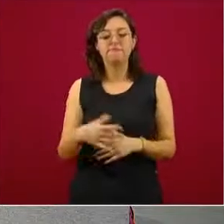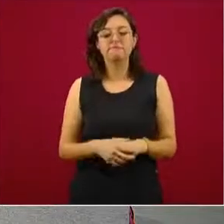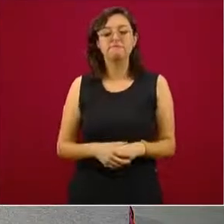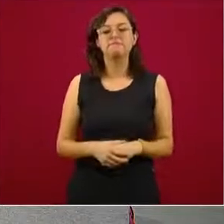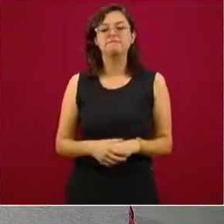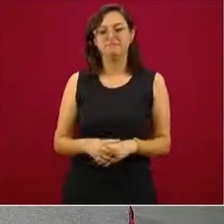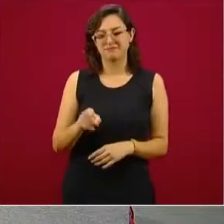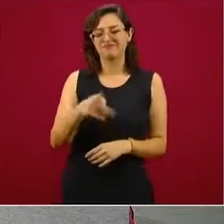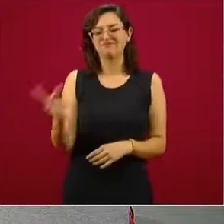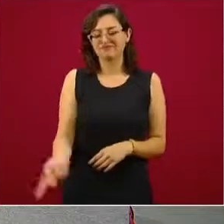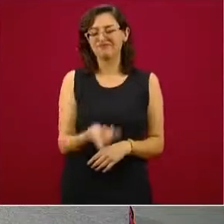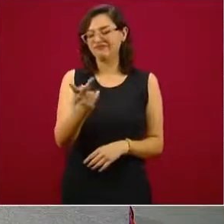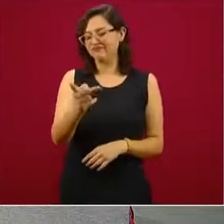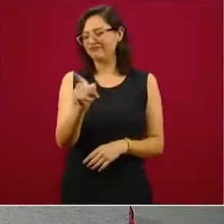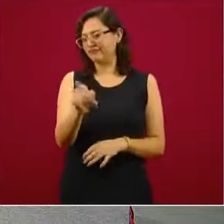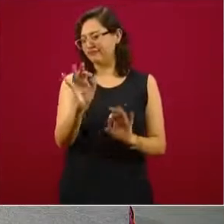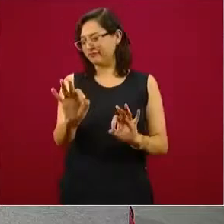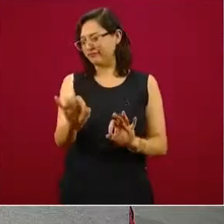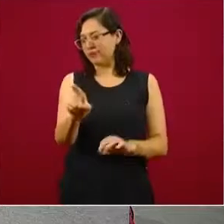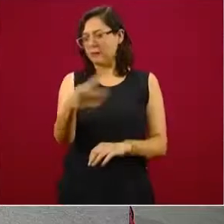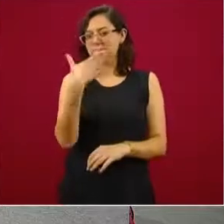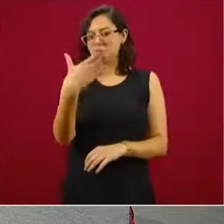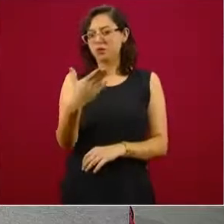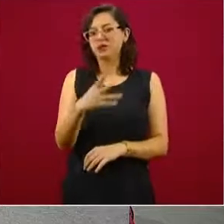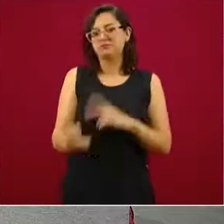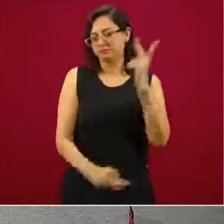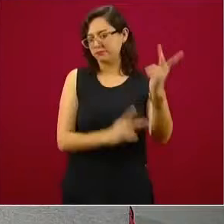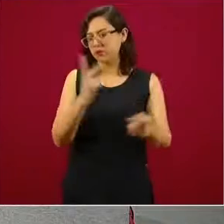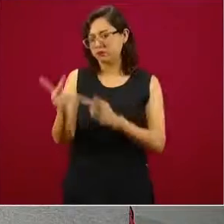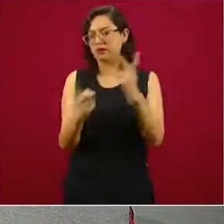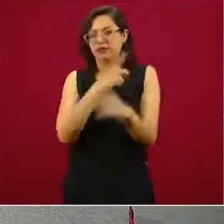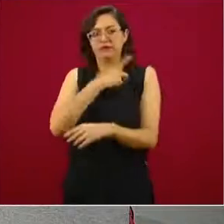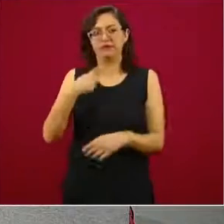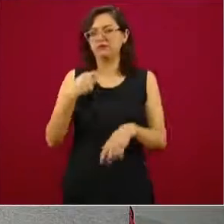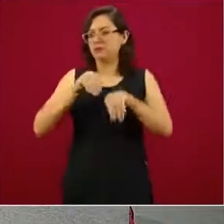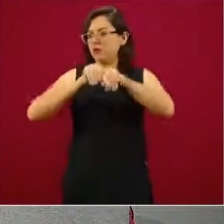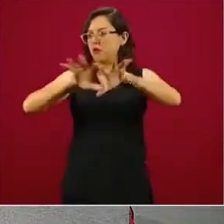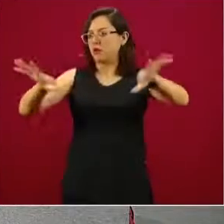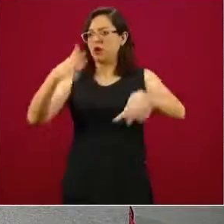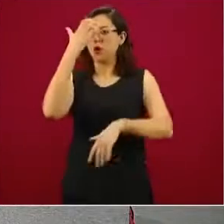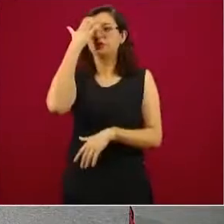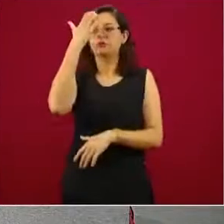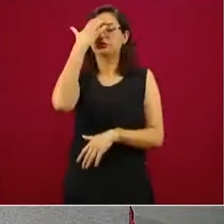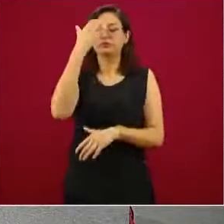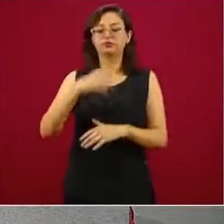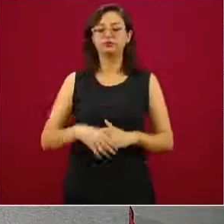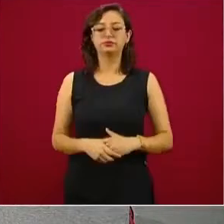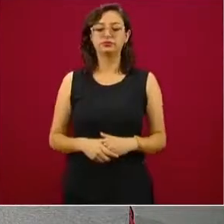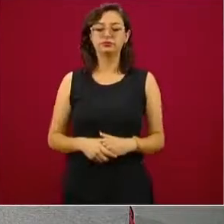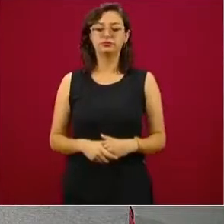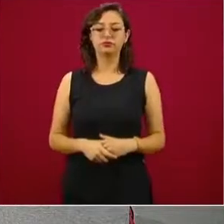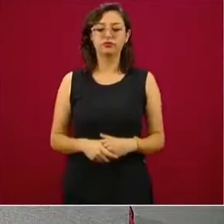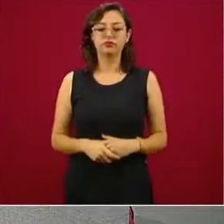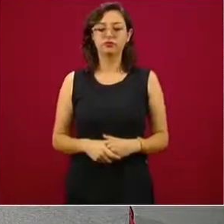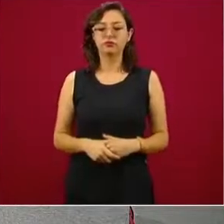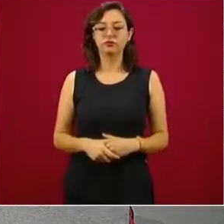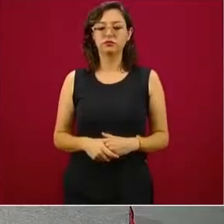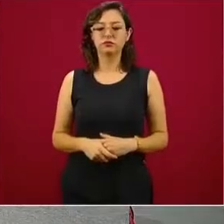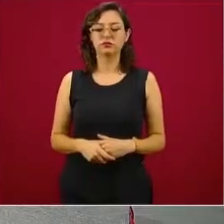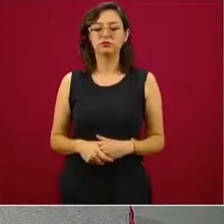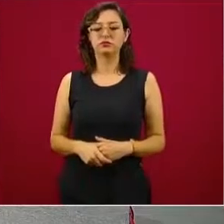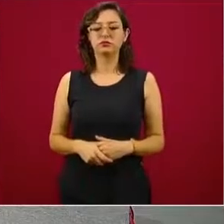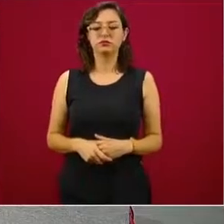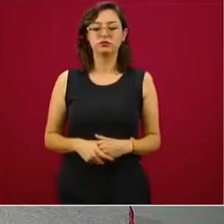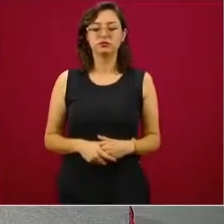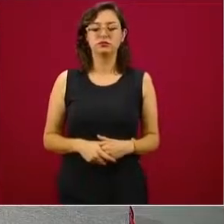la pregunta porque es de esas cosas muy prácticas que hay que saber. Cuando se hace la autoevaluación, esta lista